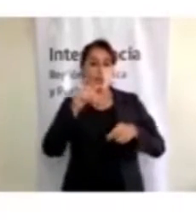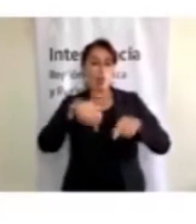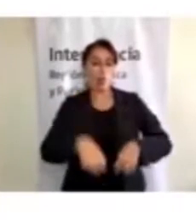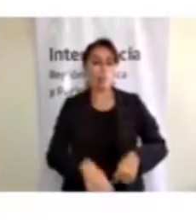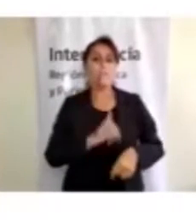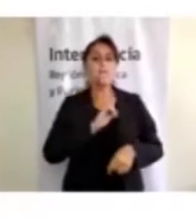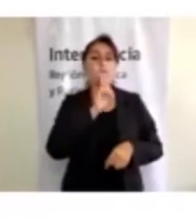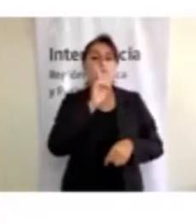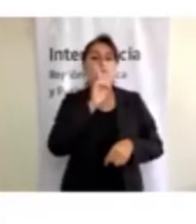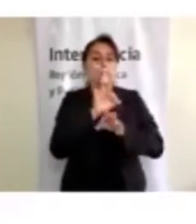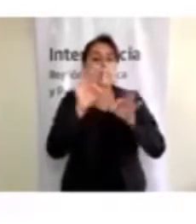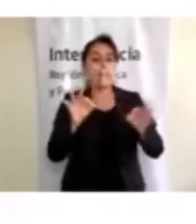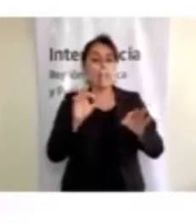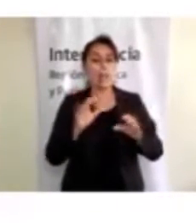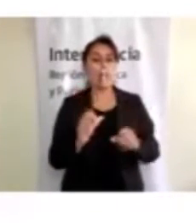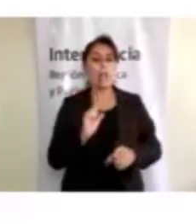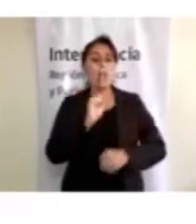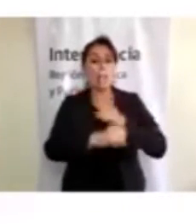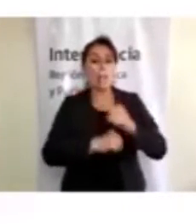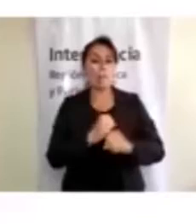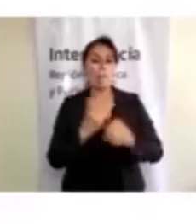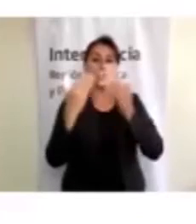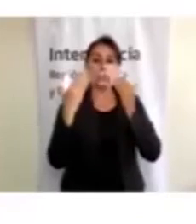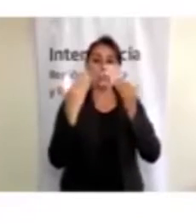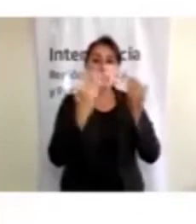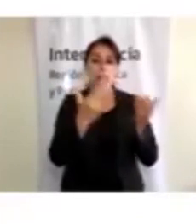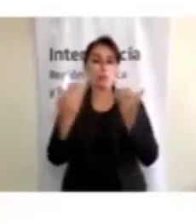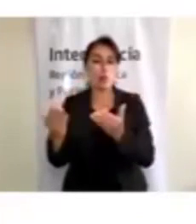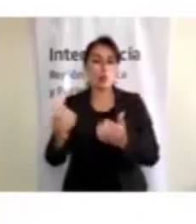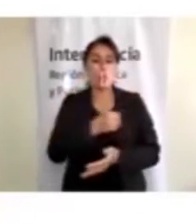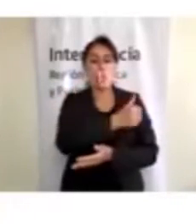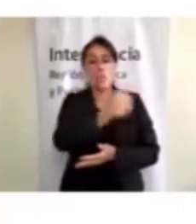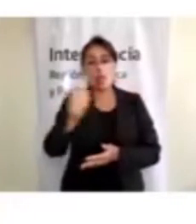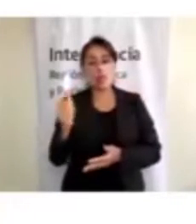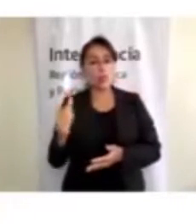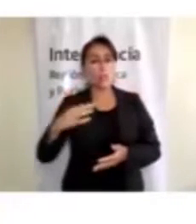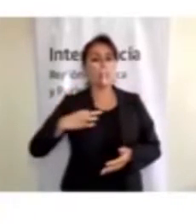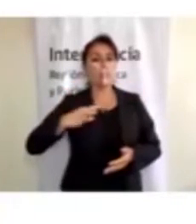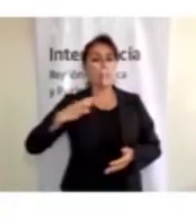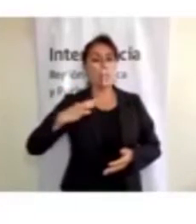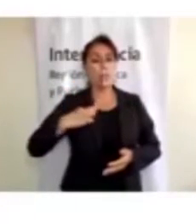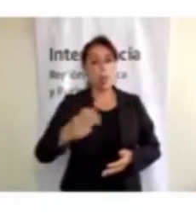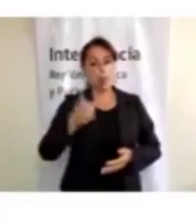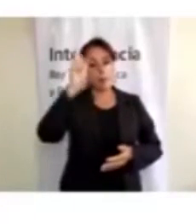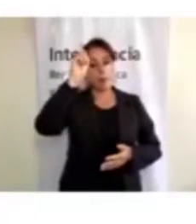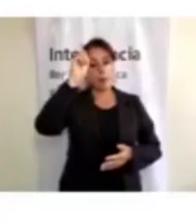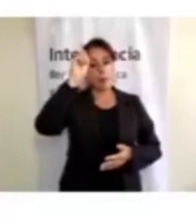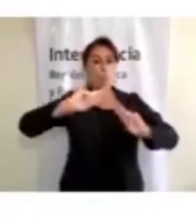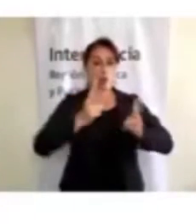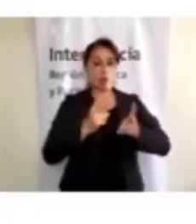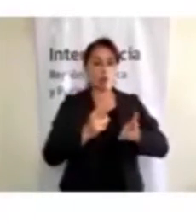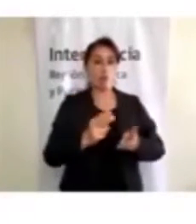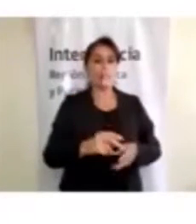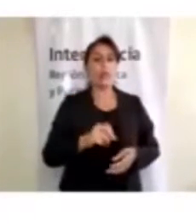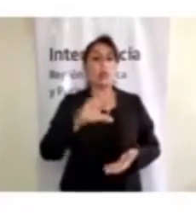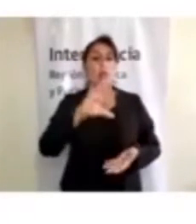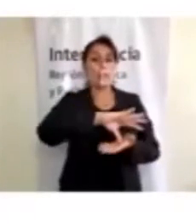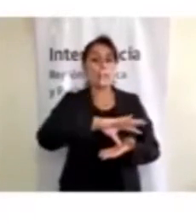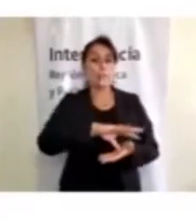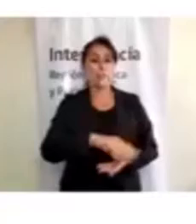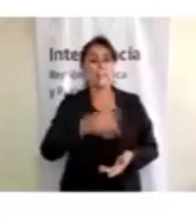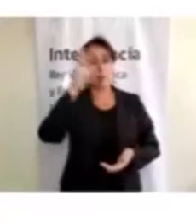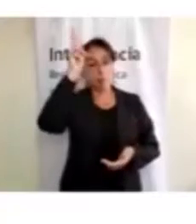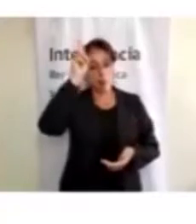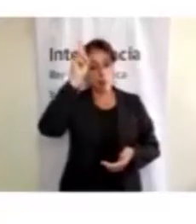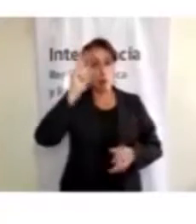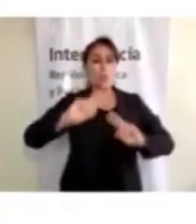especial, envío un afectuoso saludo a todos los ciudadanos peruanos, a los que habitan en su tierra y a los que viven con